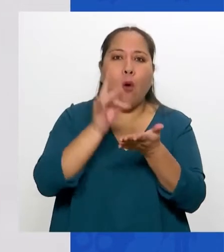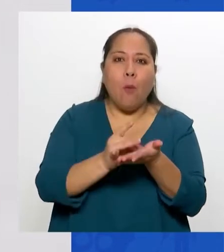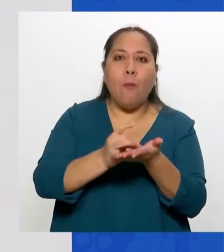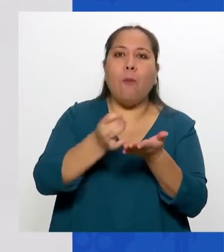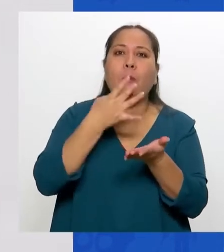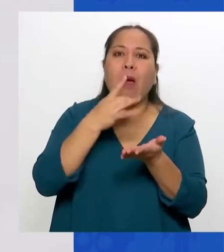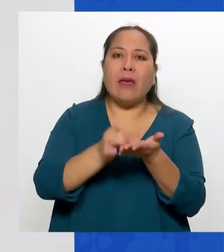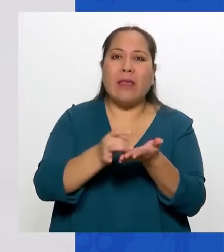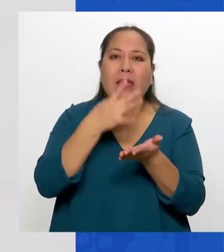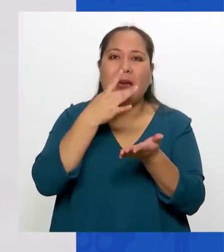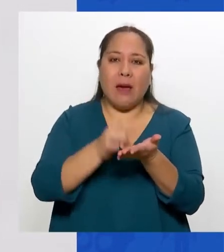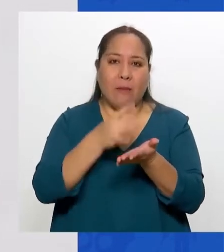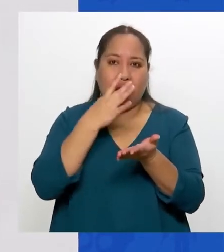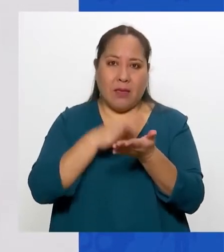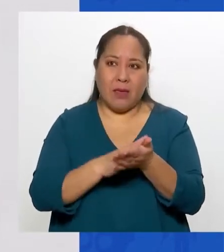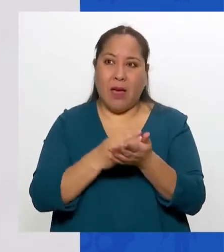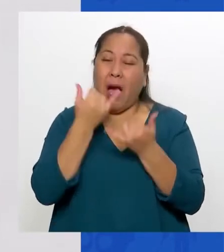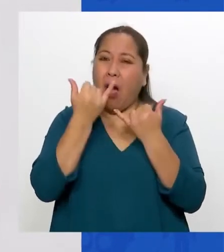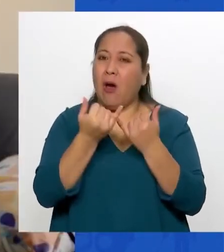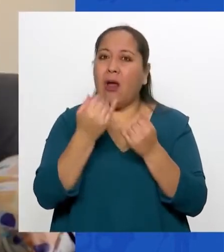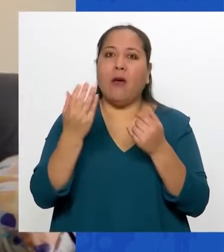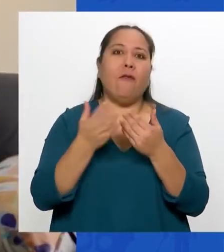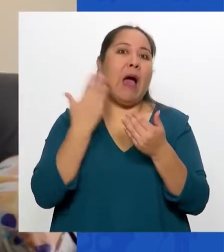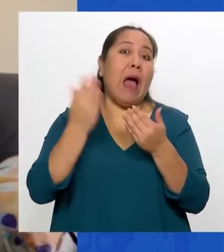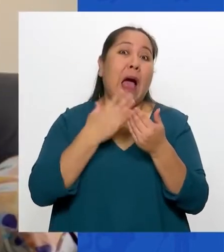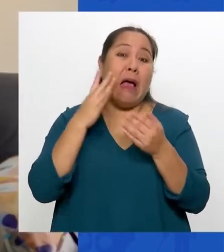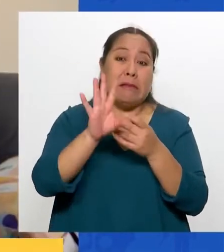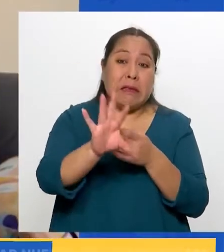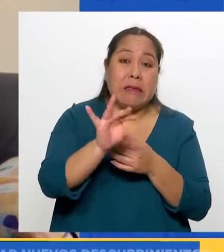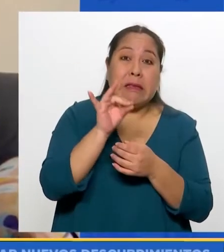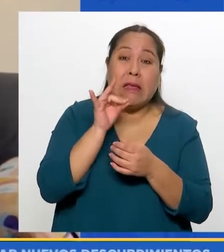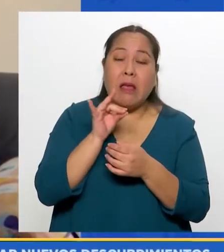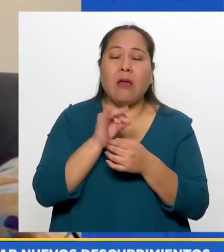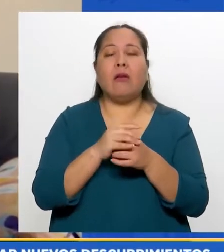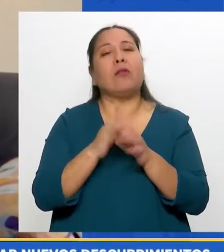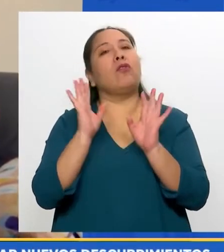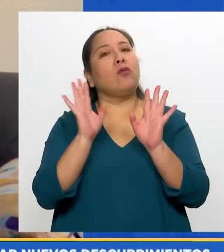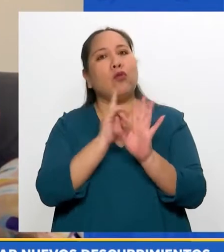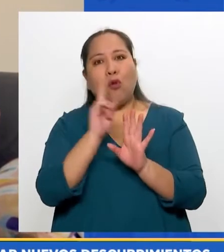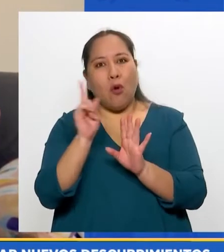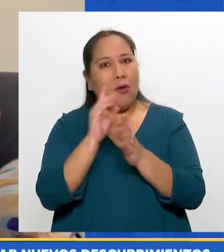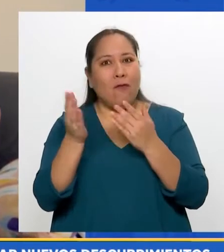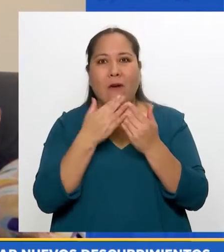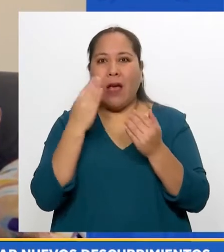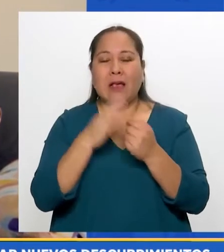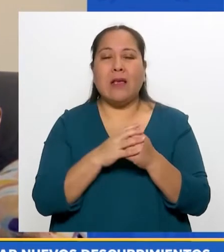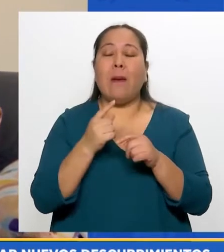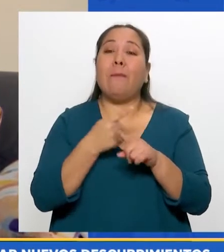lógicamente por ahora no los tenemos de forma accesible, pero tenemos la esperanza de que en el